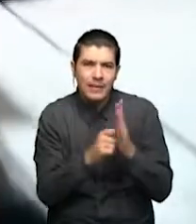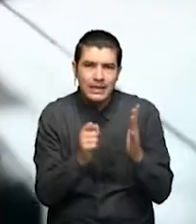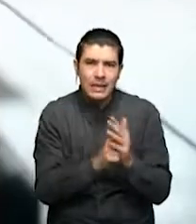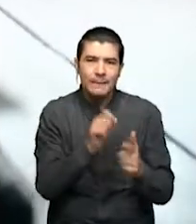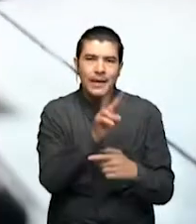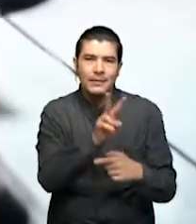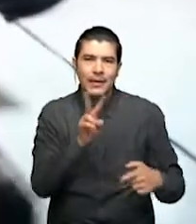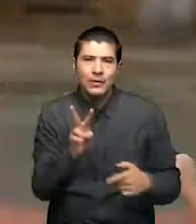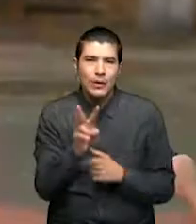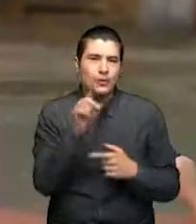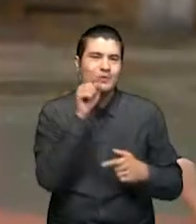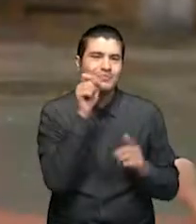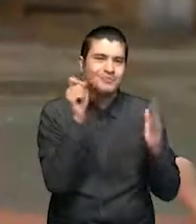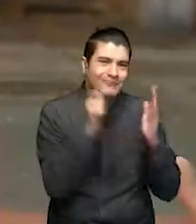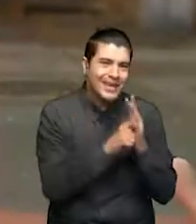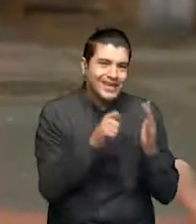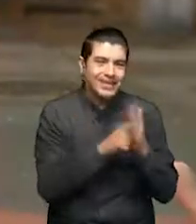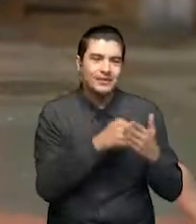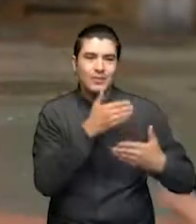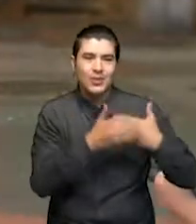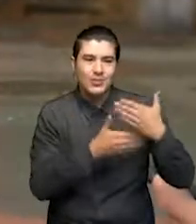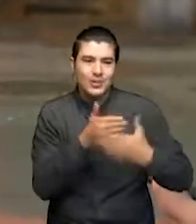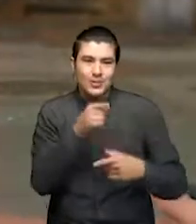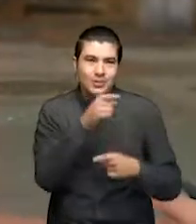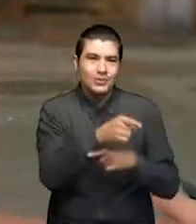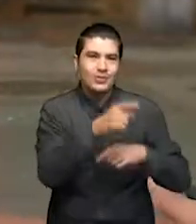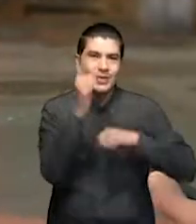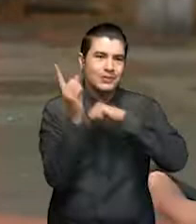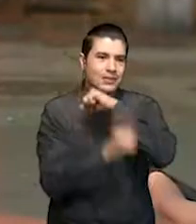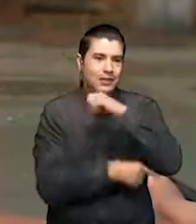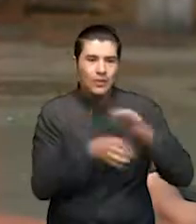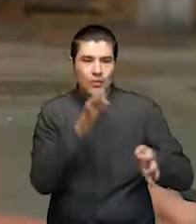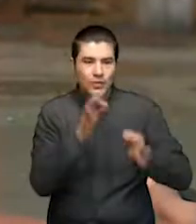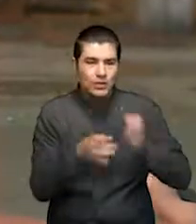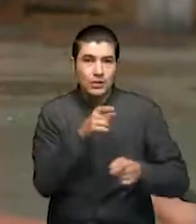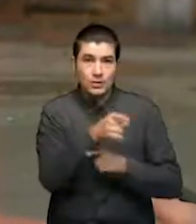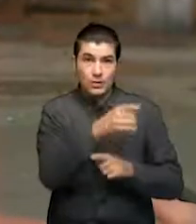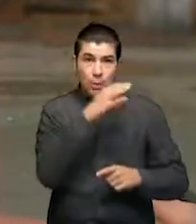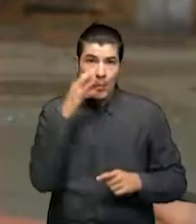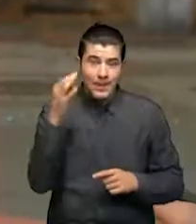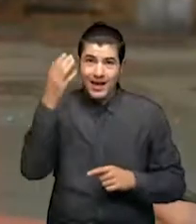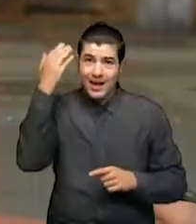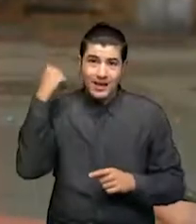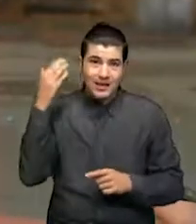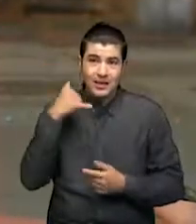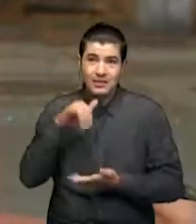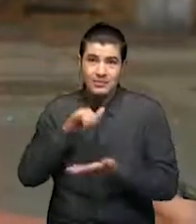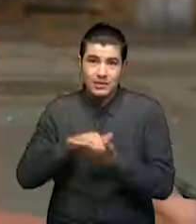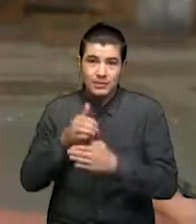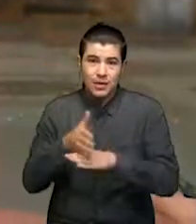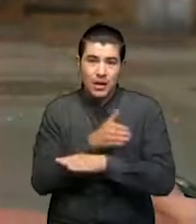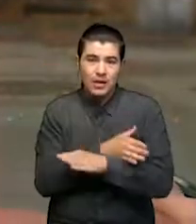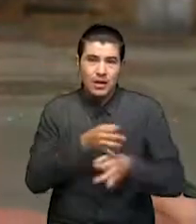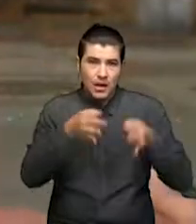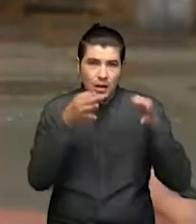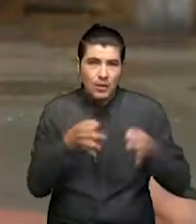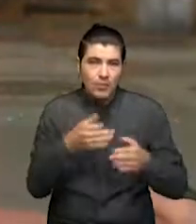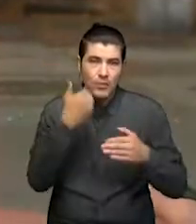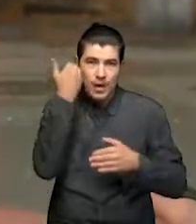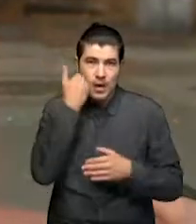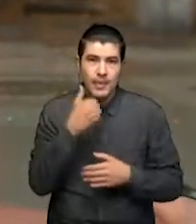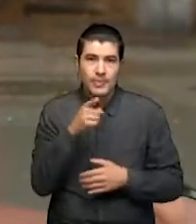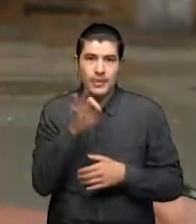juanchito 22 procesos judiciales varios de éstos cometidos antes de cumplir su mayoría de edad